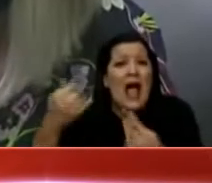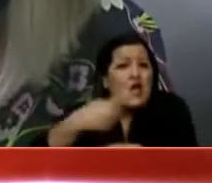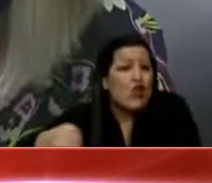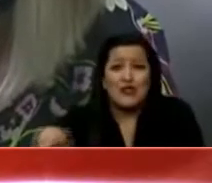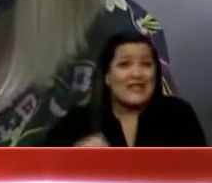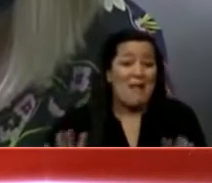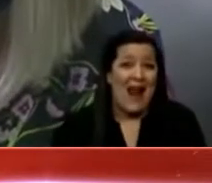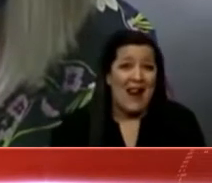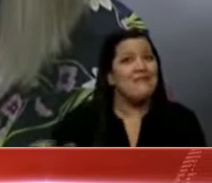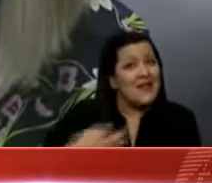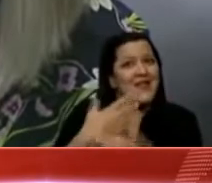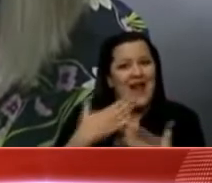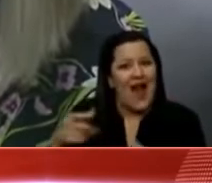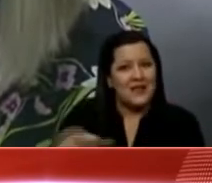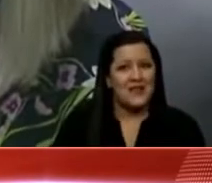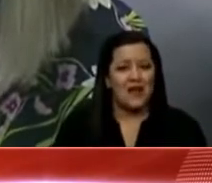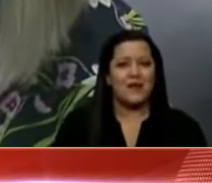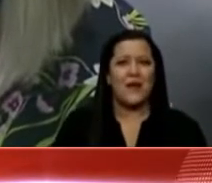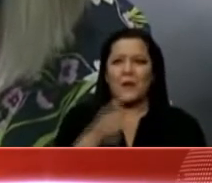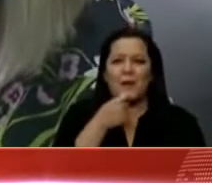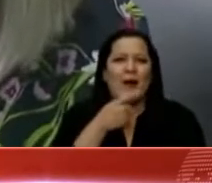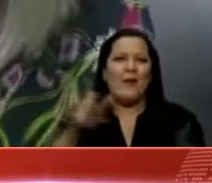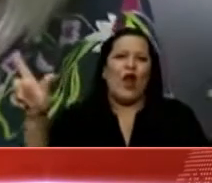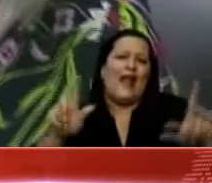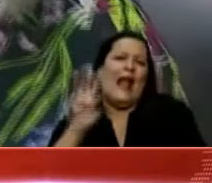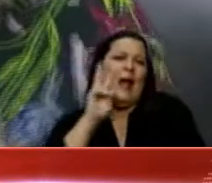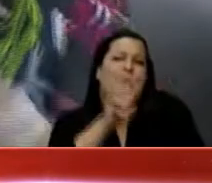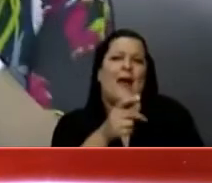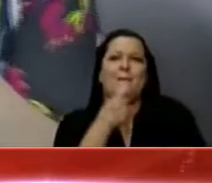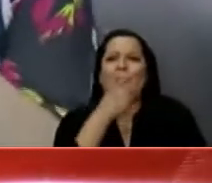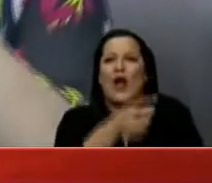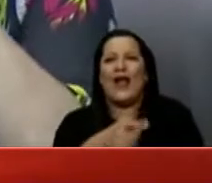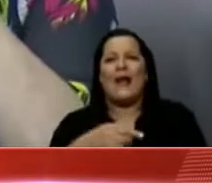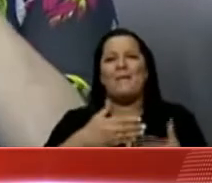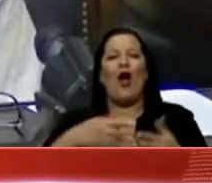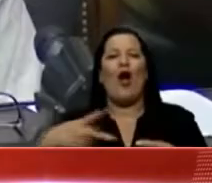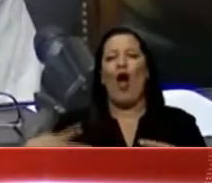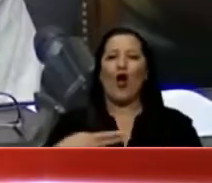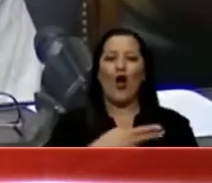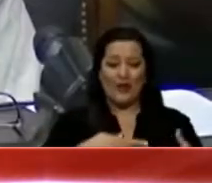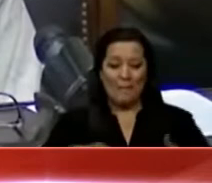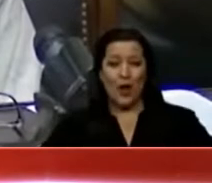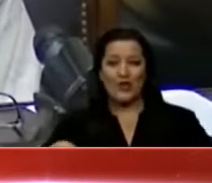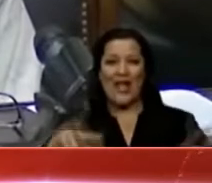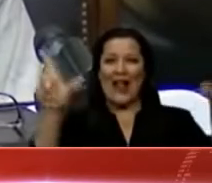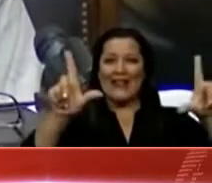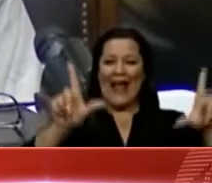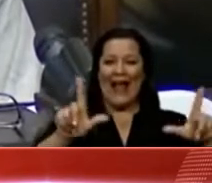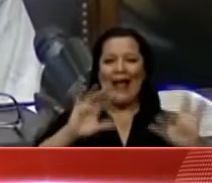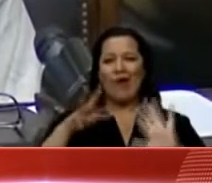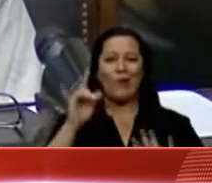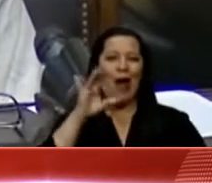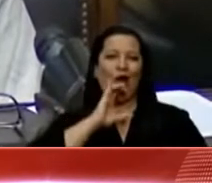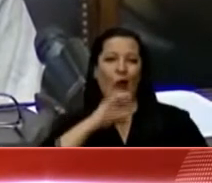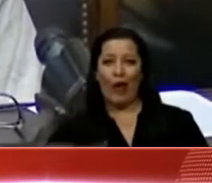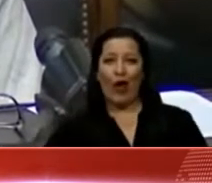las llamadas jubilaciones de privilegio, que están por arriba de los 160 mil pesos, ¿bien? Entonces también es un beneficio de impacto a